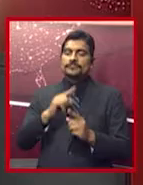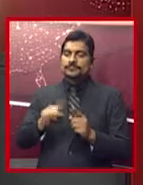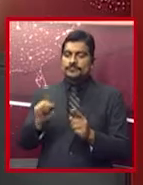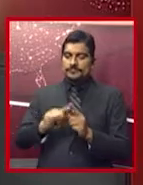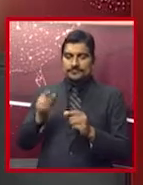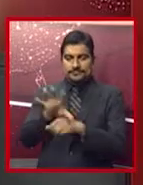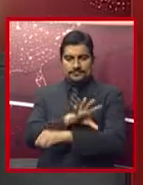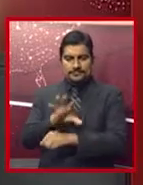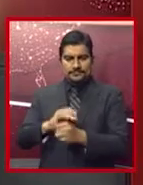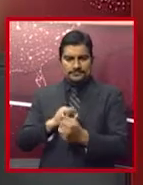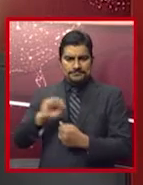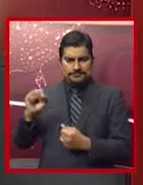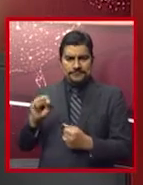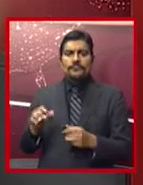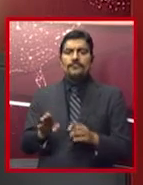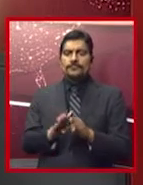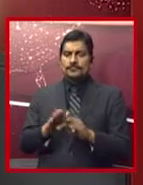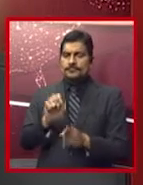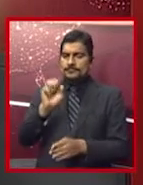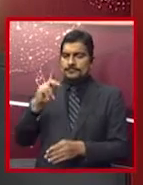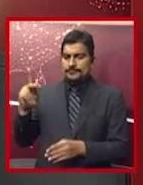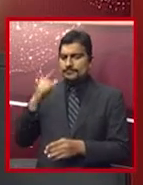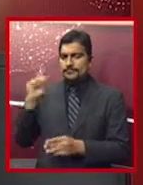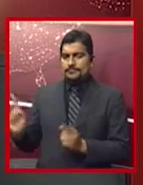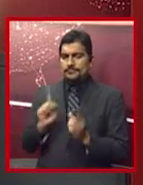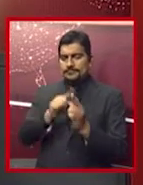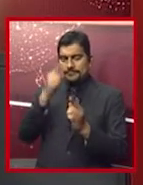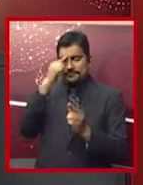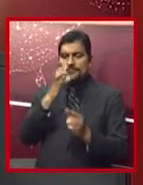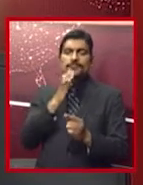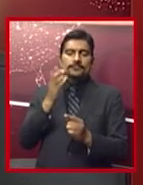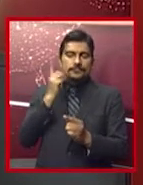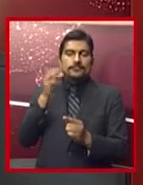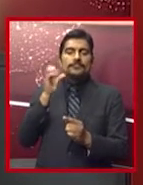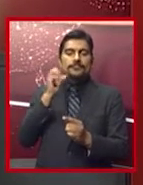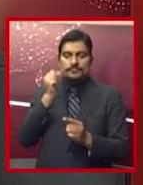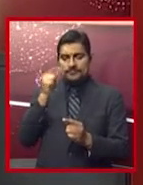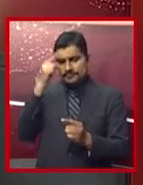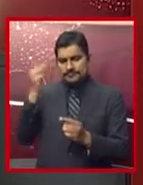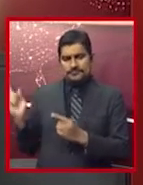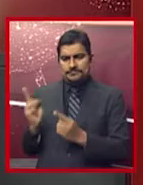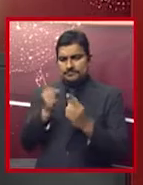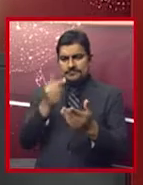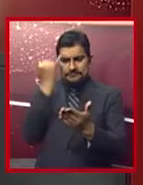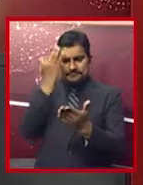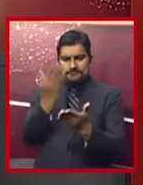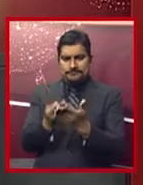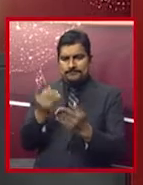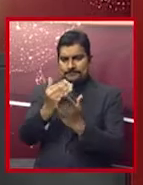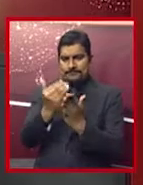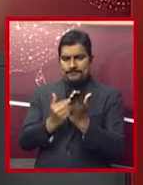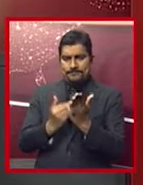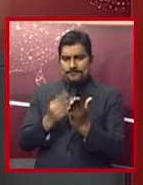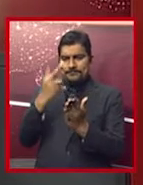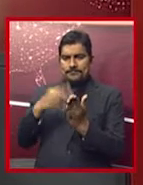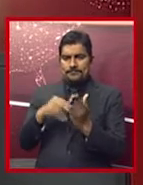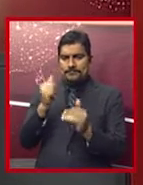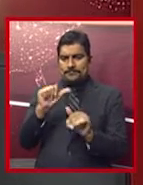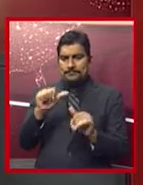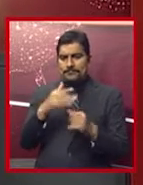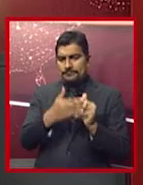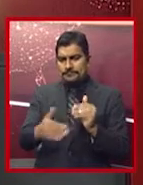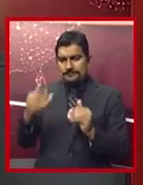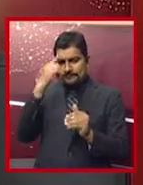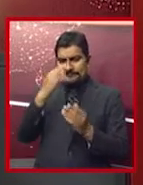eléctricas. También el secretario de Educación Pública acudió a ambas cámaras del Congreso de la Unión para presentar los ejes del modelo educativo 2016.